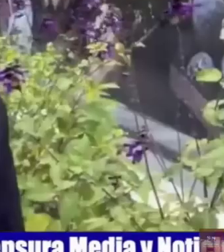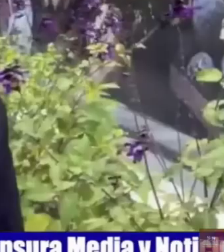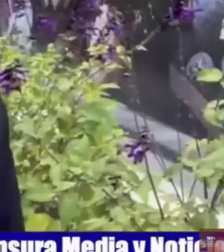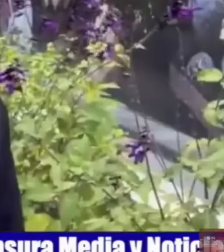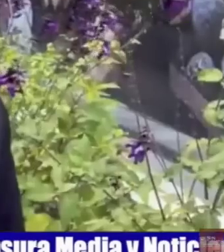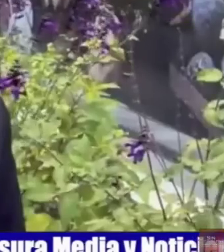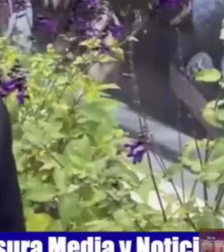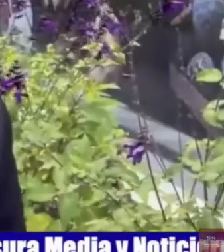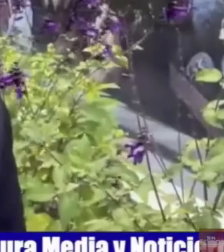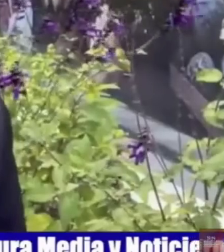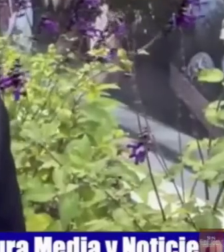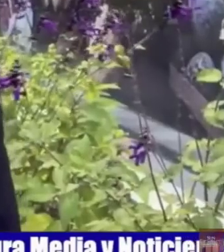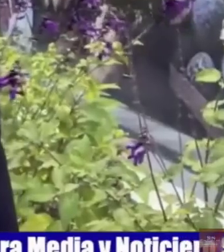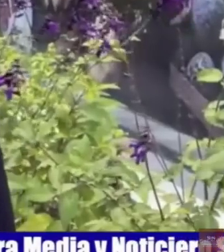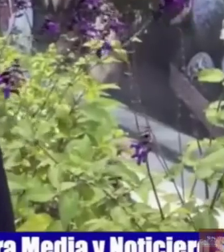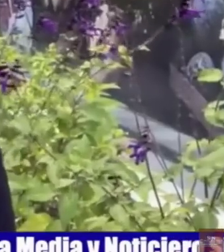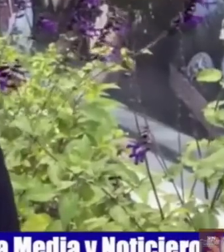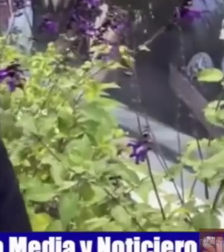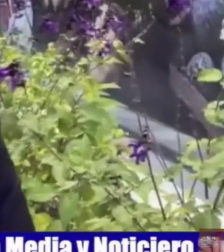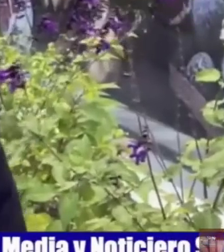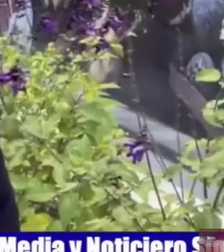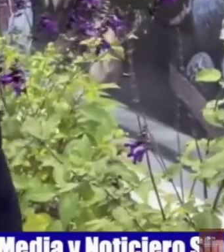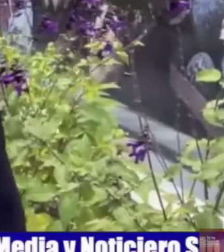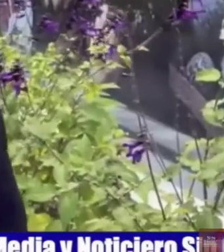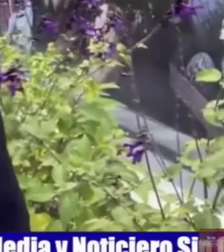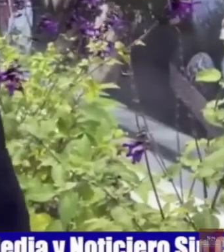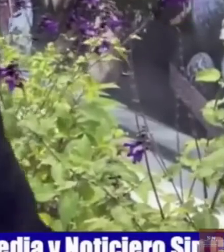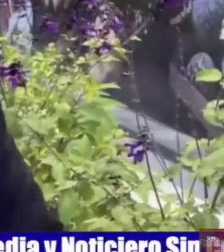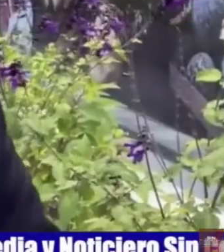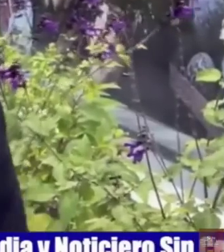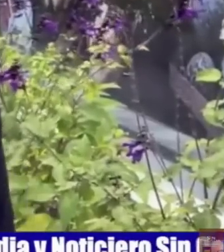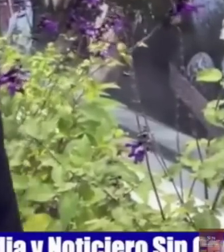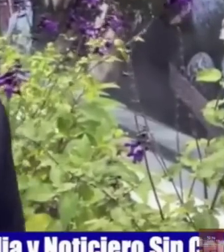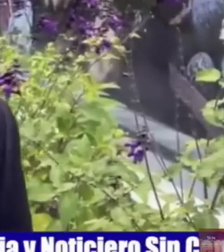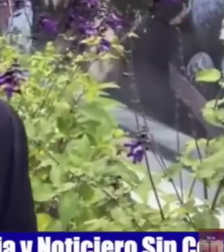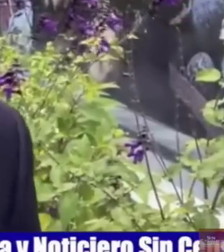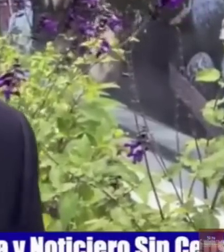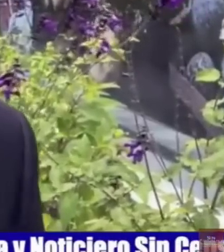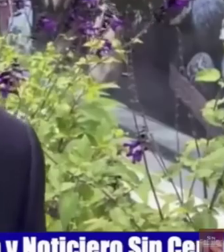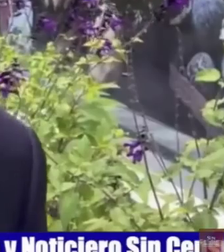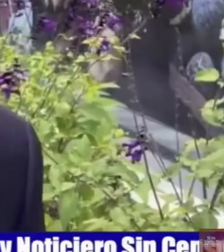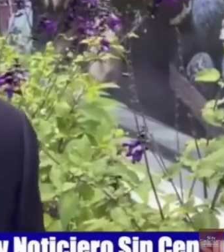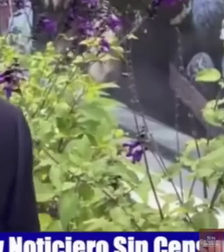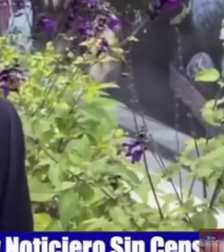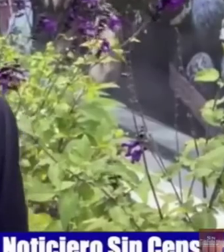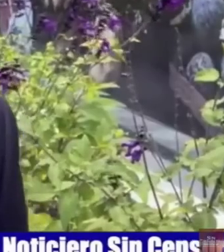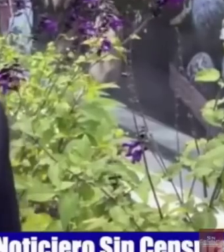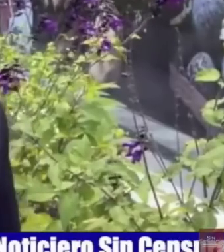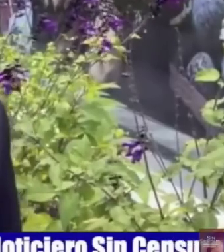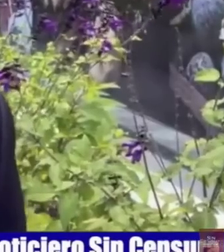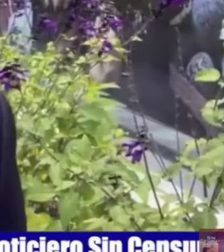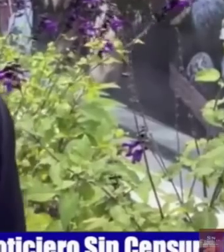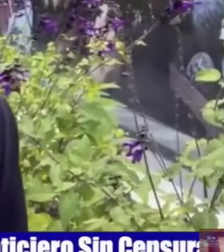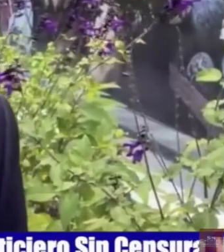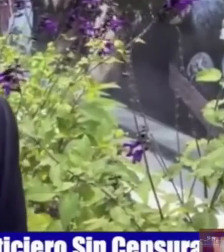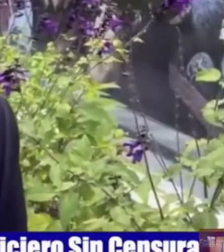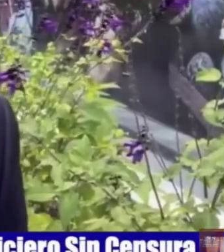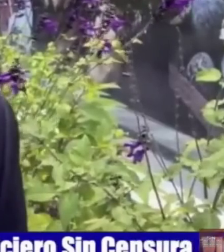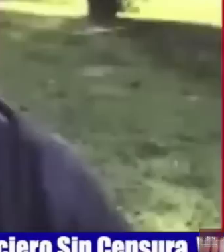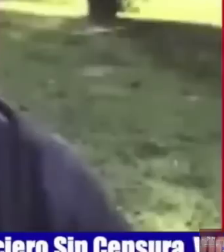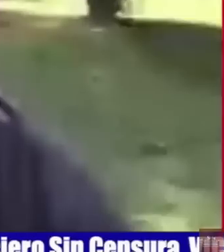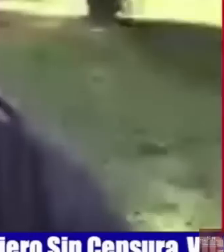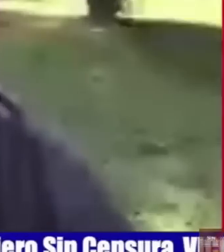notable en sus investigaciones y en su cobertura. O a lo mejor solamente soy yo, mi querido Luis Guillermo